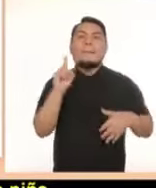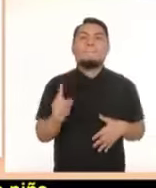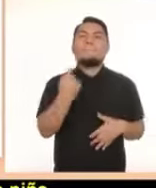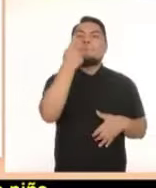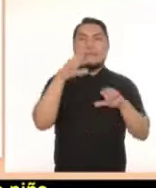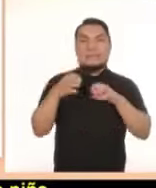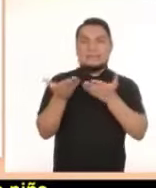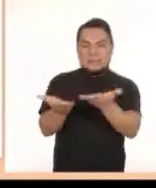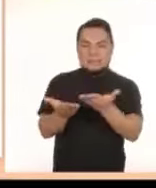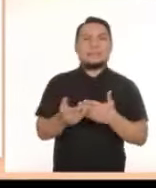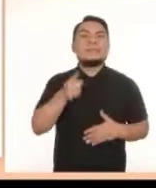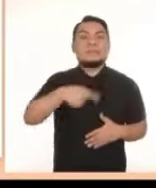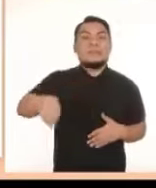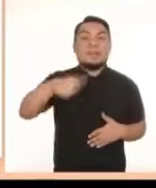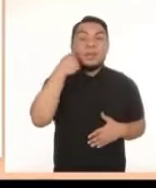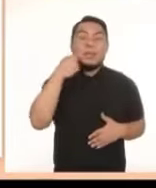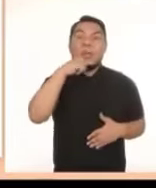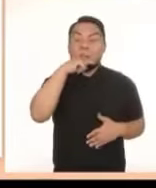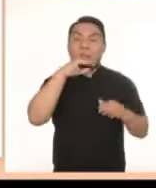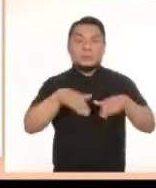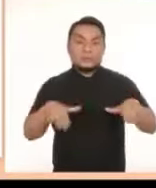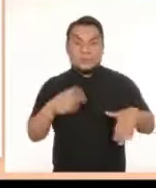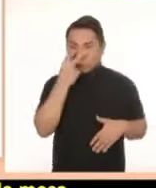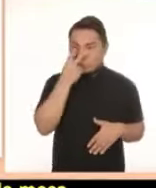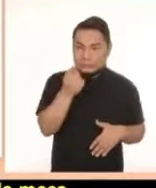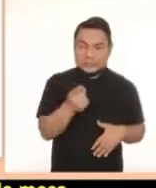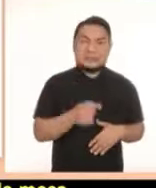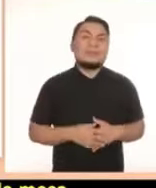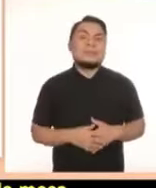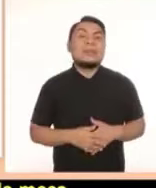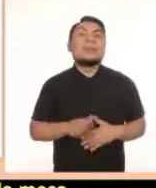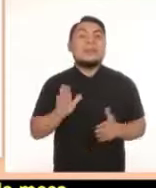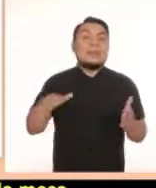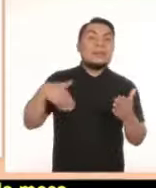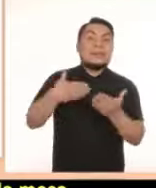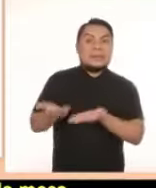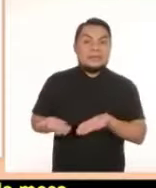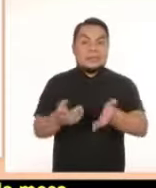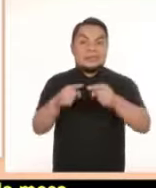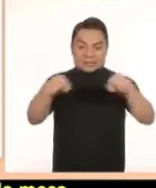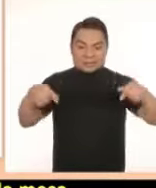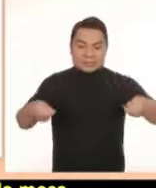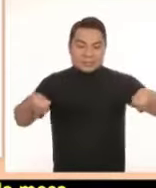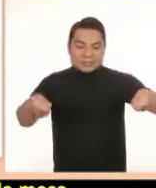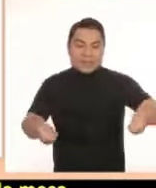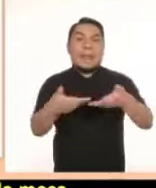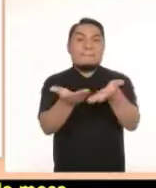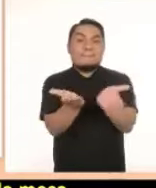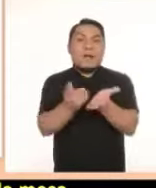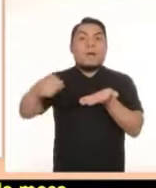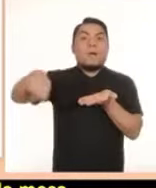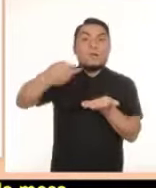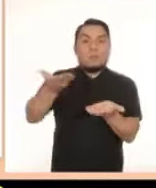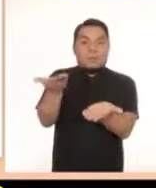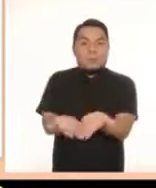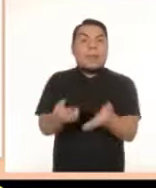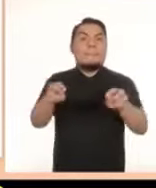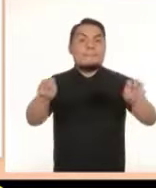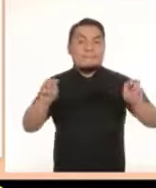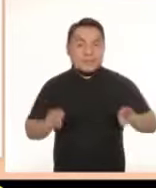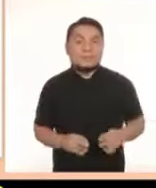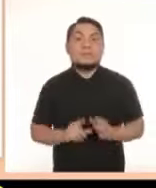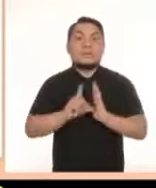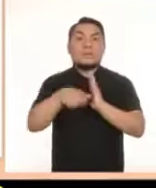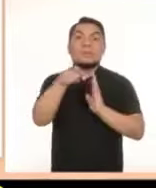la actividad para que la niña o el niño observe. Lleva el individual el plato y la cuchara a la mesa.